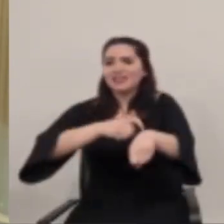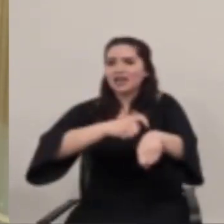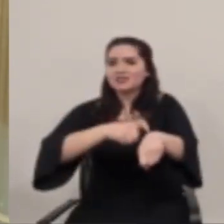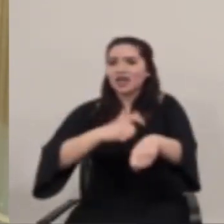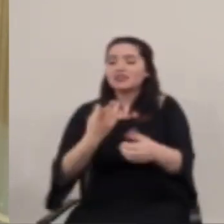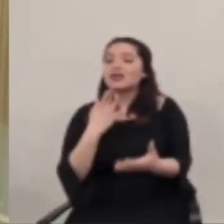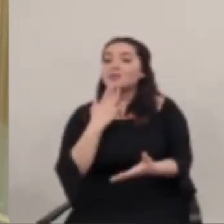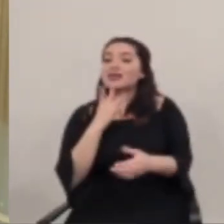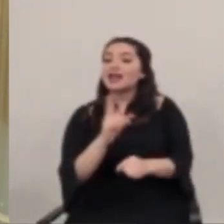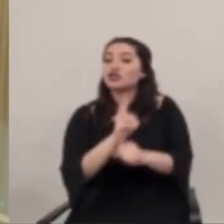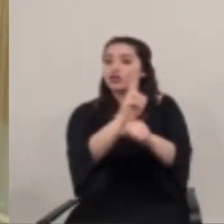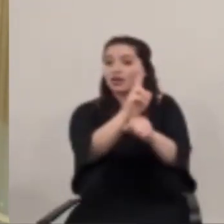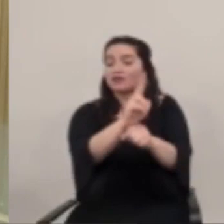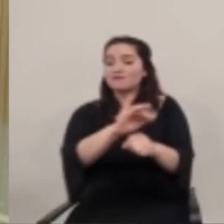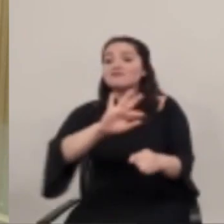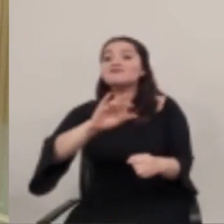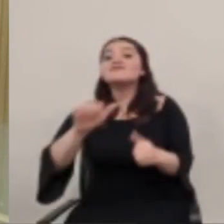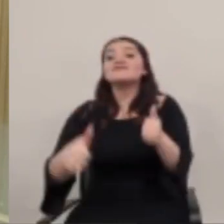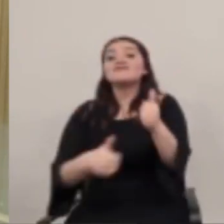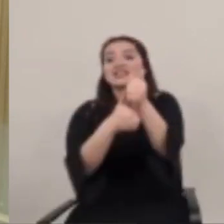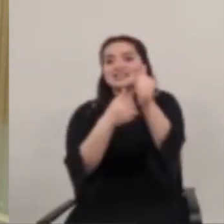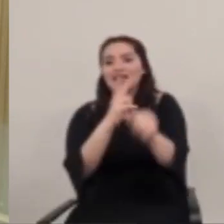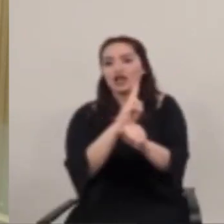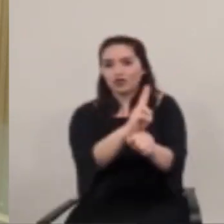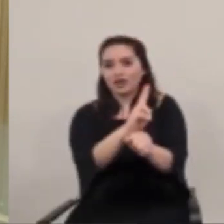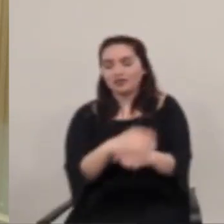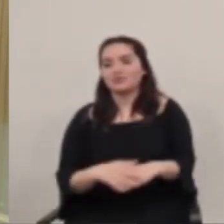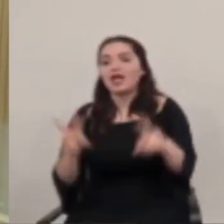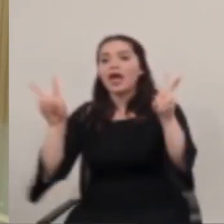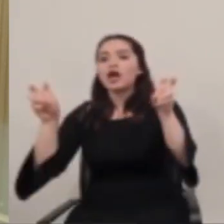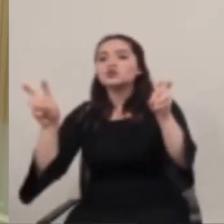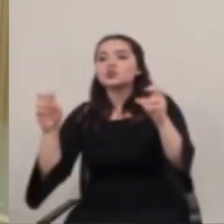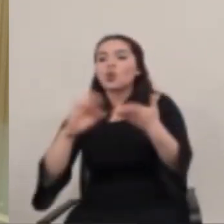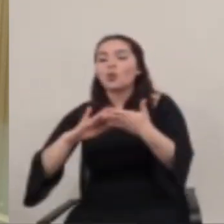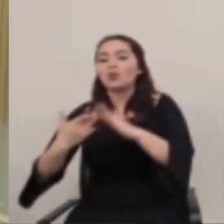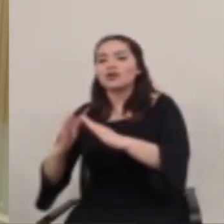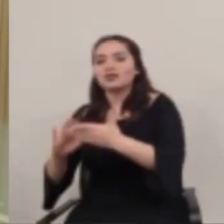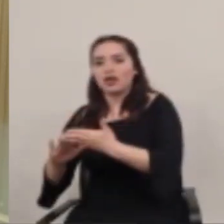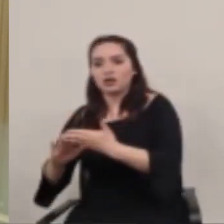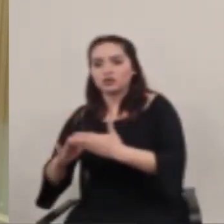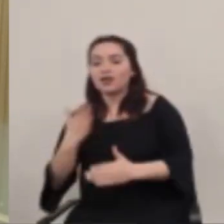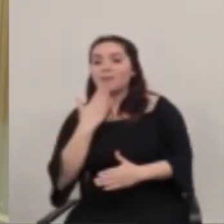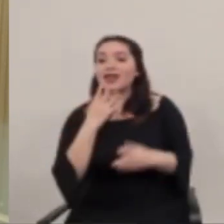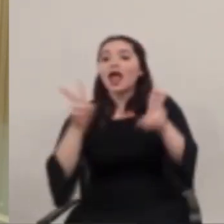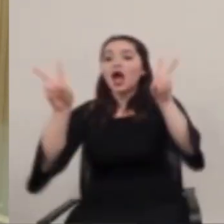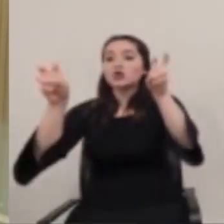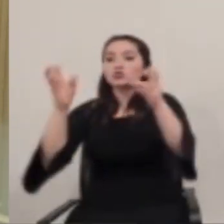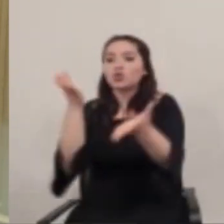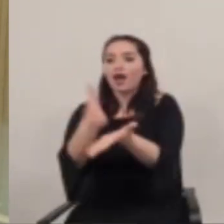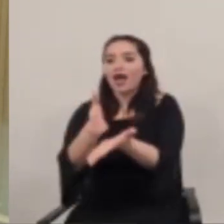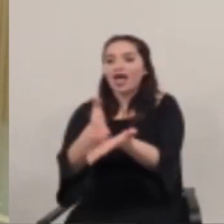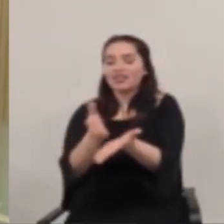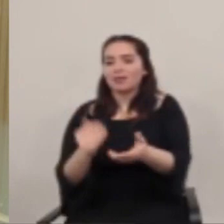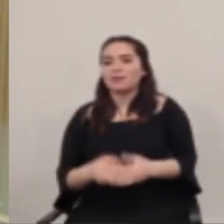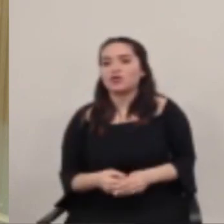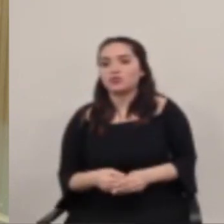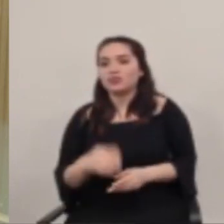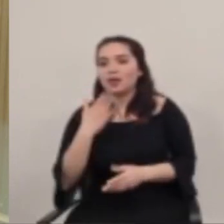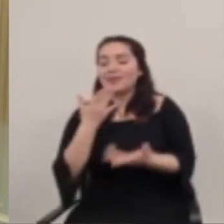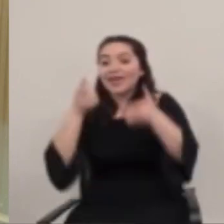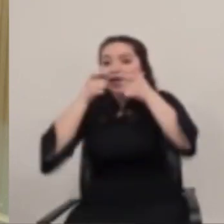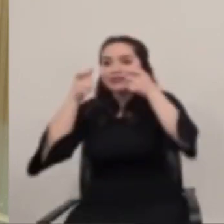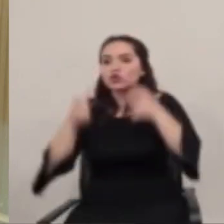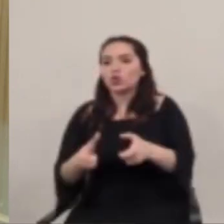en particular la Vicerrectoría de Asuntos Estudiantiles y Comunitarios, la Vicerrectoría de Asuntos Académicos y la Vicerrectoría de Gestión